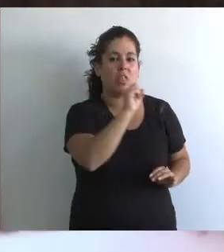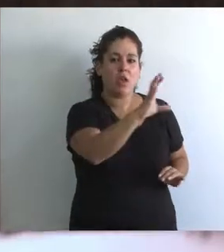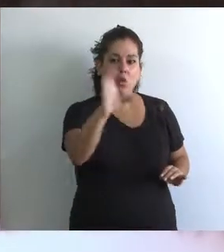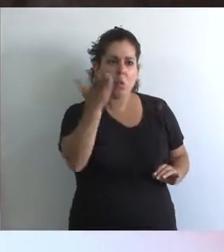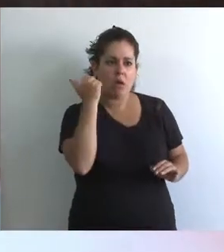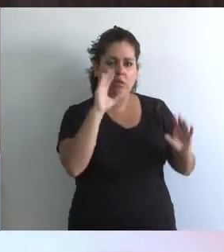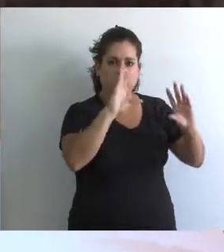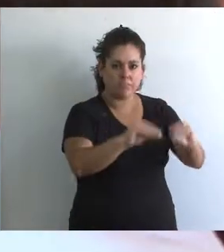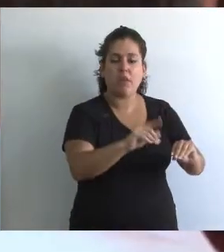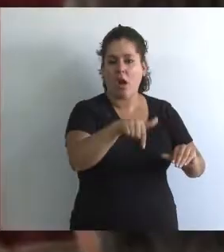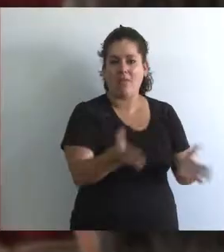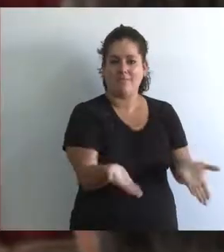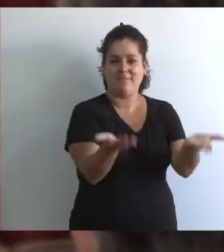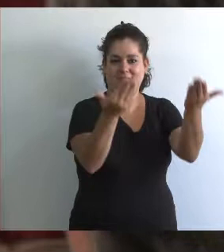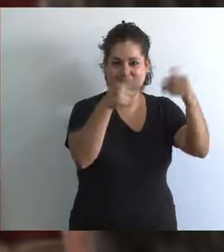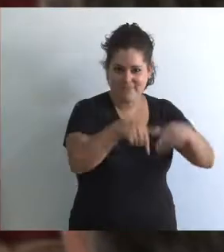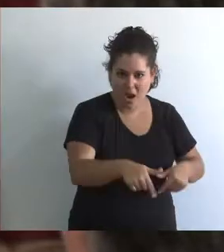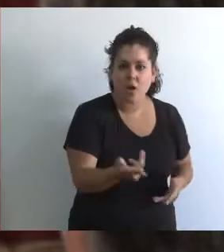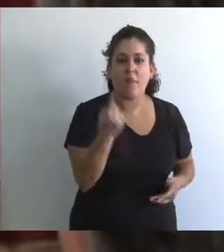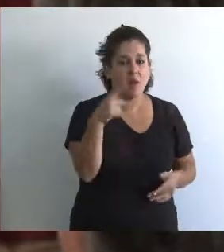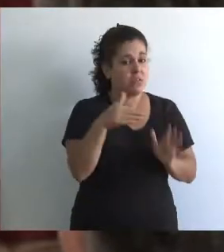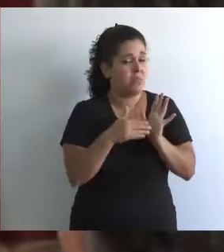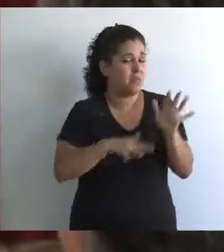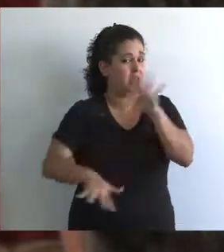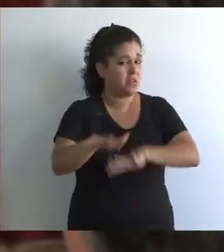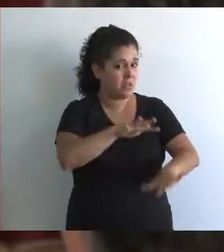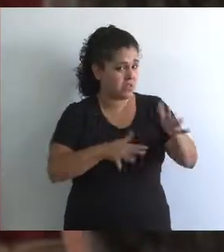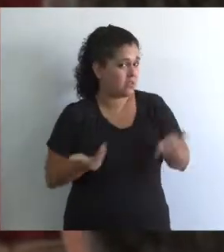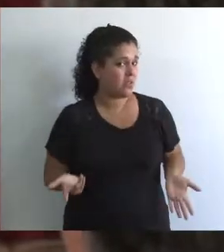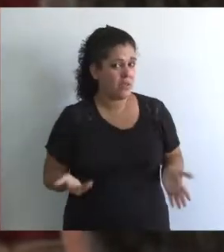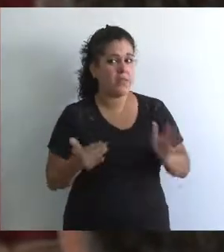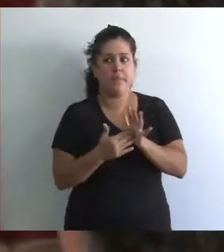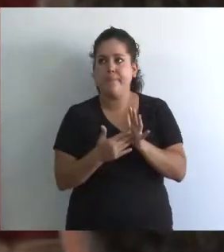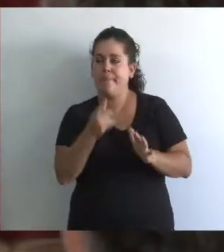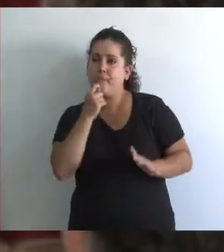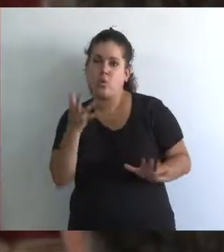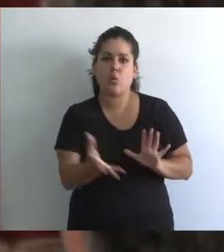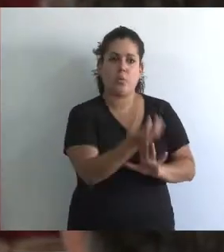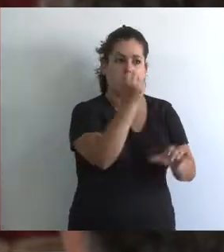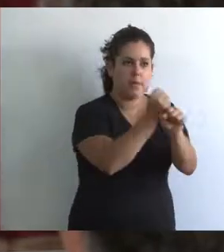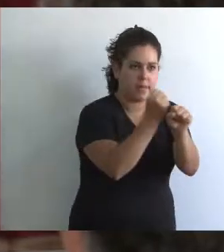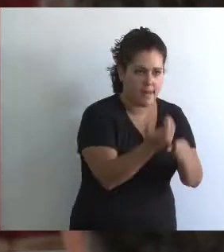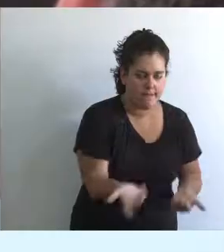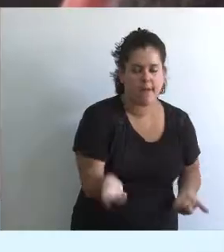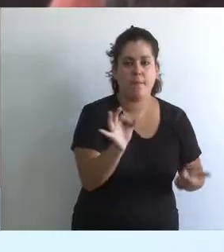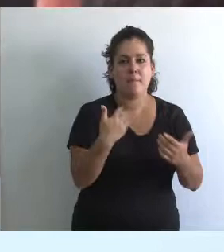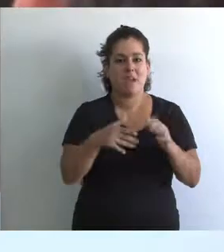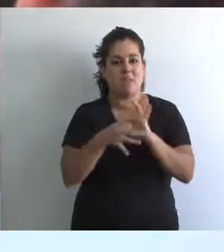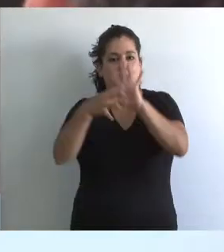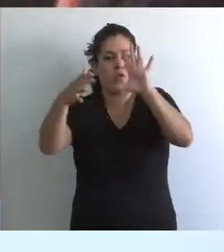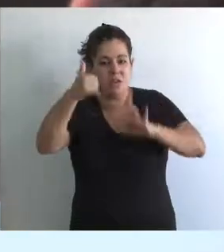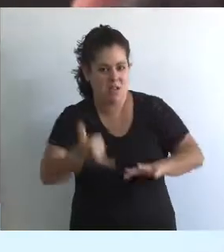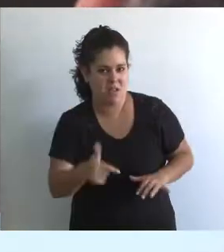de clubes que se dan en las barriadas populares. Porque esto tiene que ver con la recuperación de la urbanización, claro, tiene que ver con la recuperación del empleo, tiene que ver con la discusión